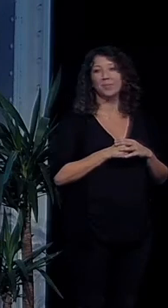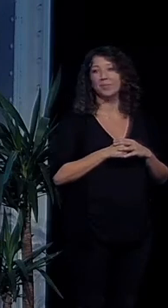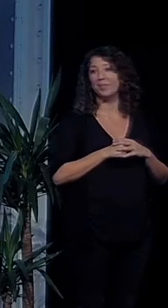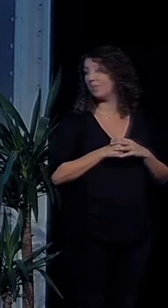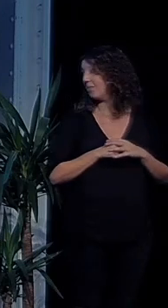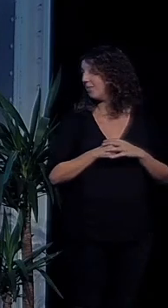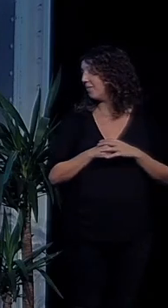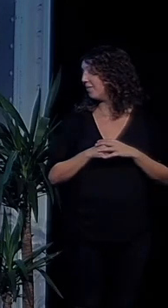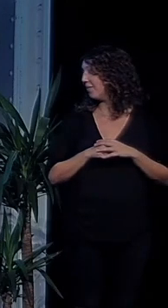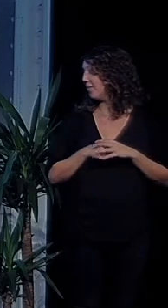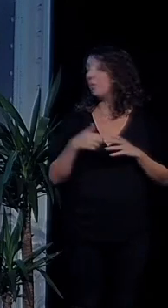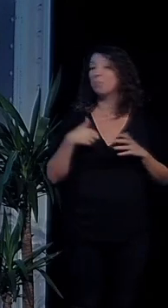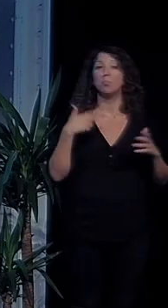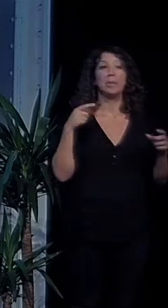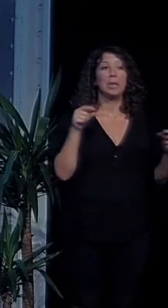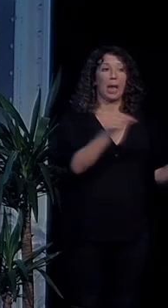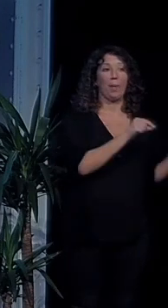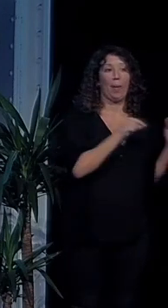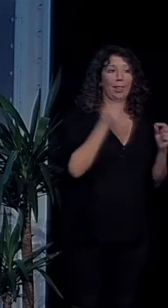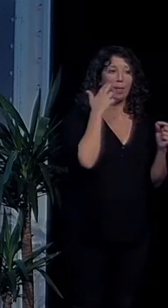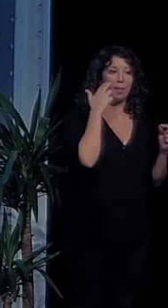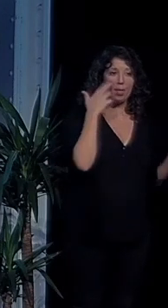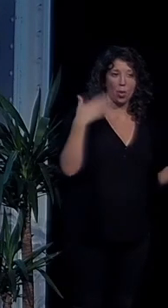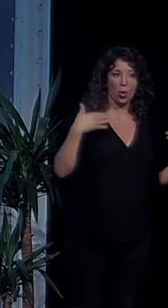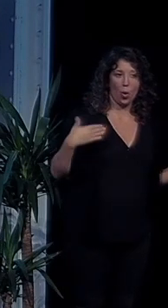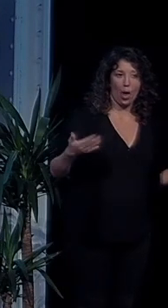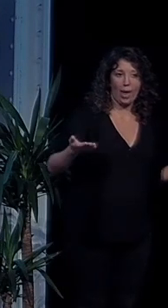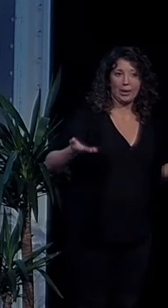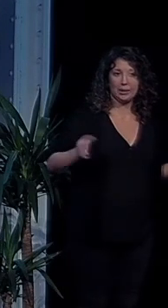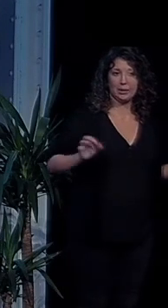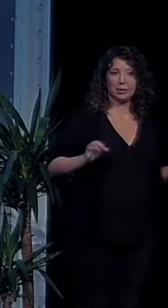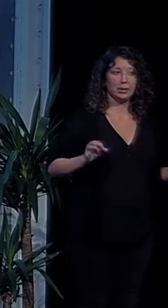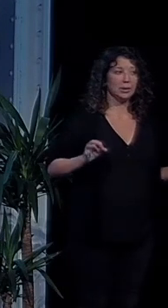Pues es que yo no tengo miedo al debate, la verdad. O sea, no es una cosa de...